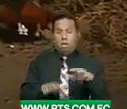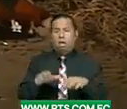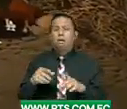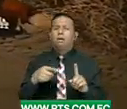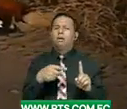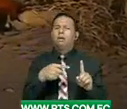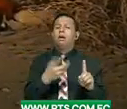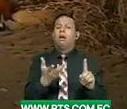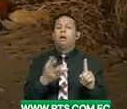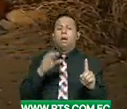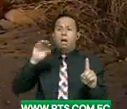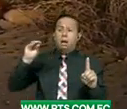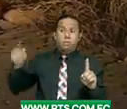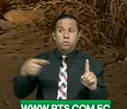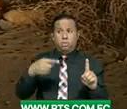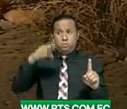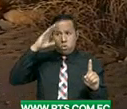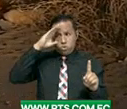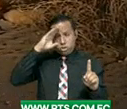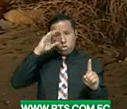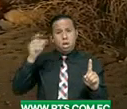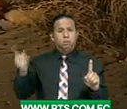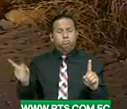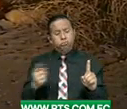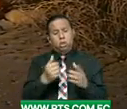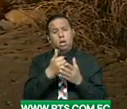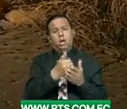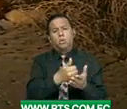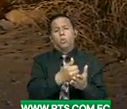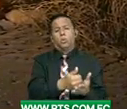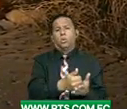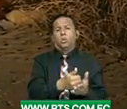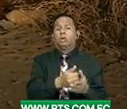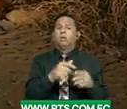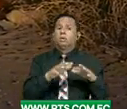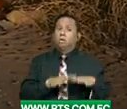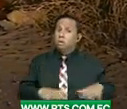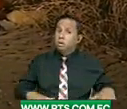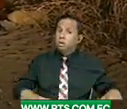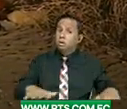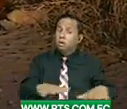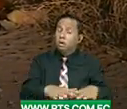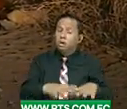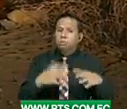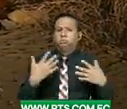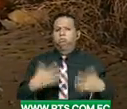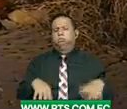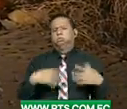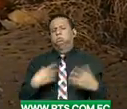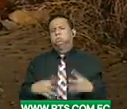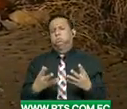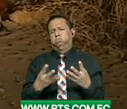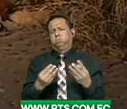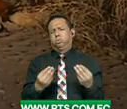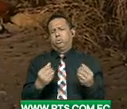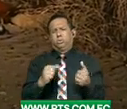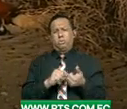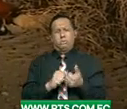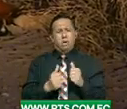Cuerpo de Bomberos, para que le den los primeros auxilios. Y esta zona se ha convertido un sitio propicio para